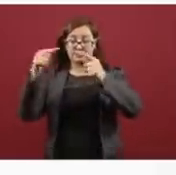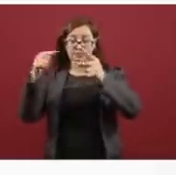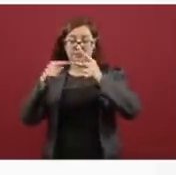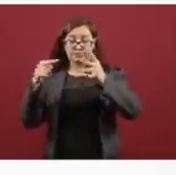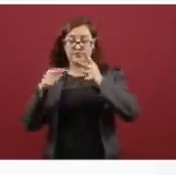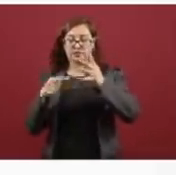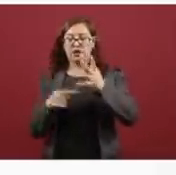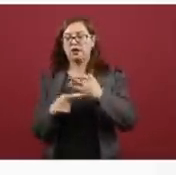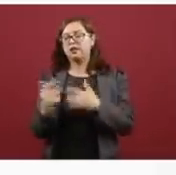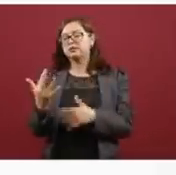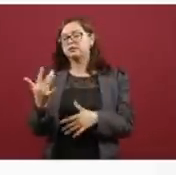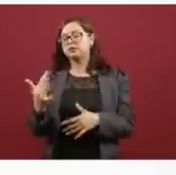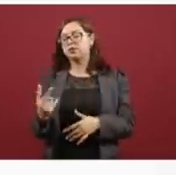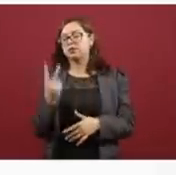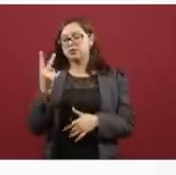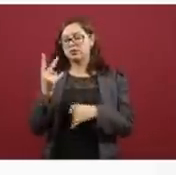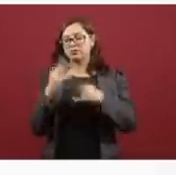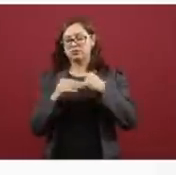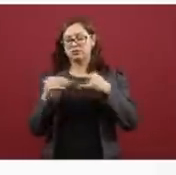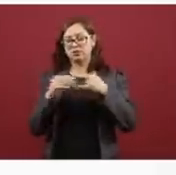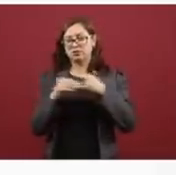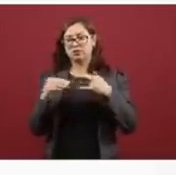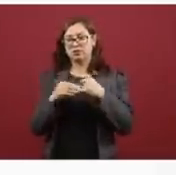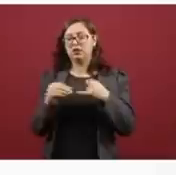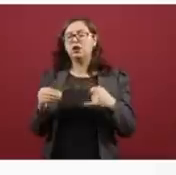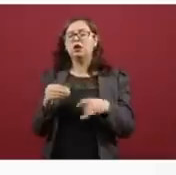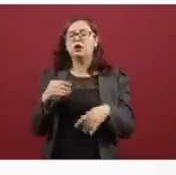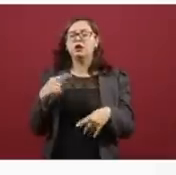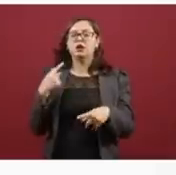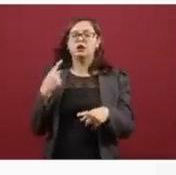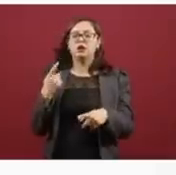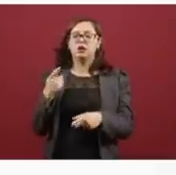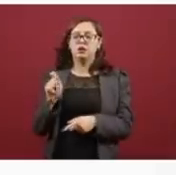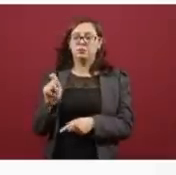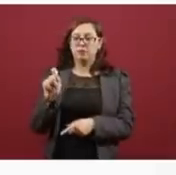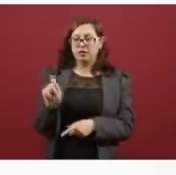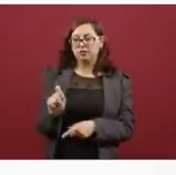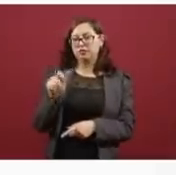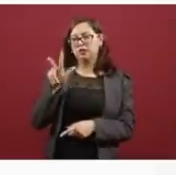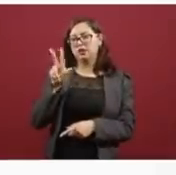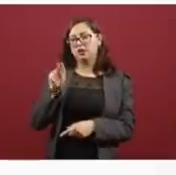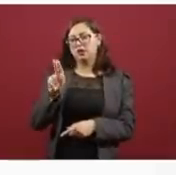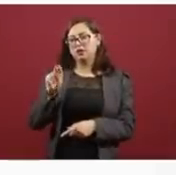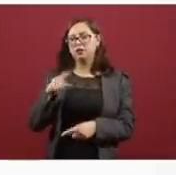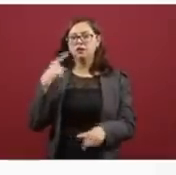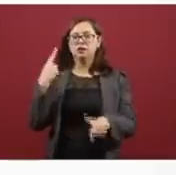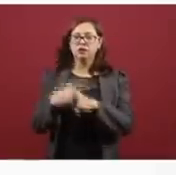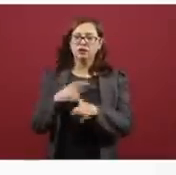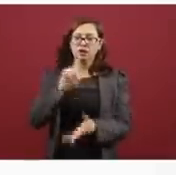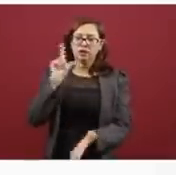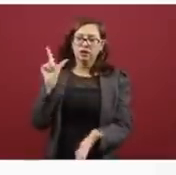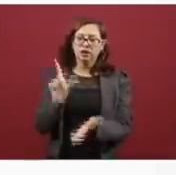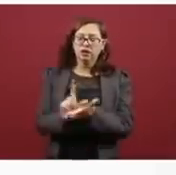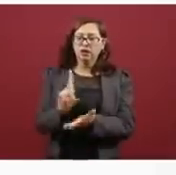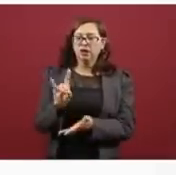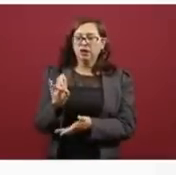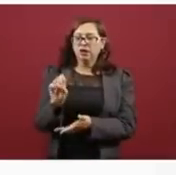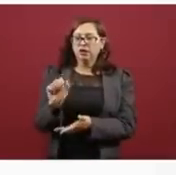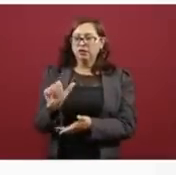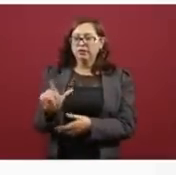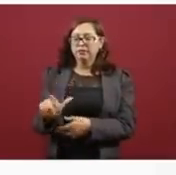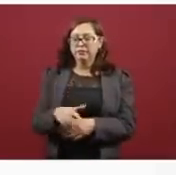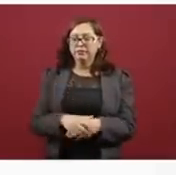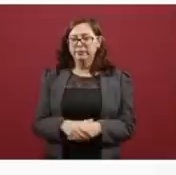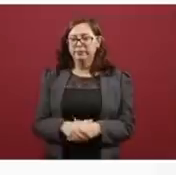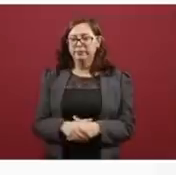está ganando 52 centavos hablar al precio al público 20 80 por litro de diesel en bulevar pasó a los